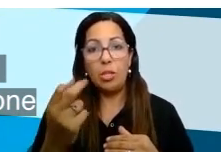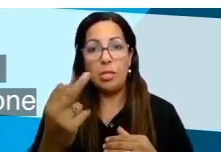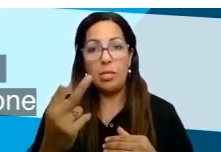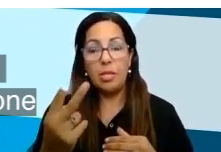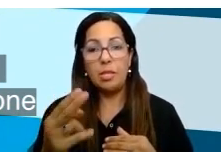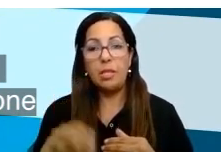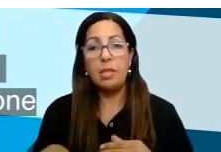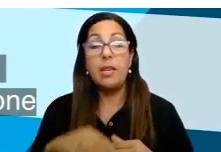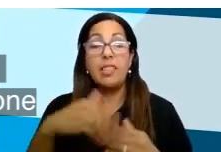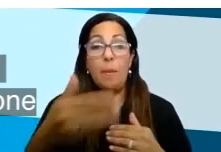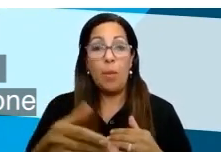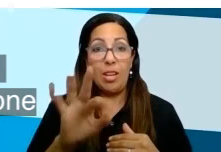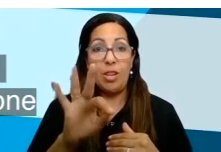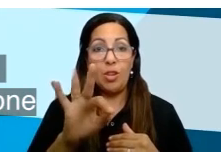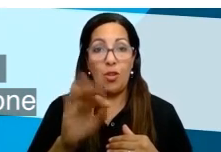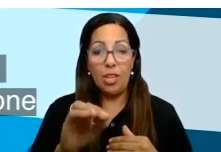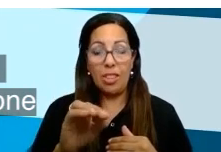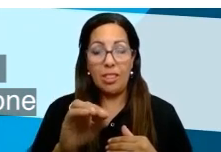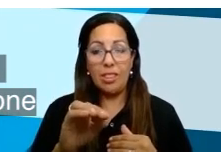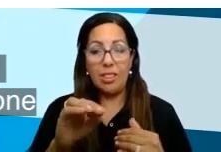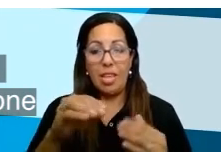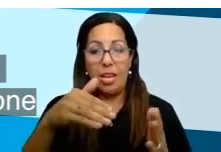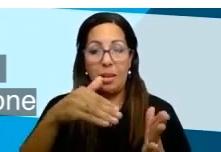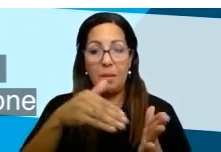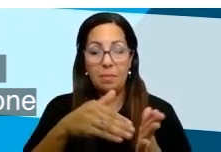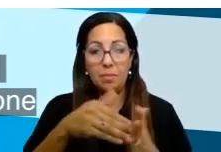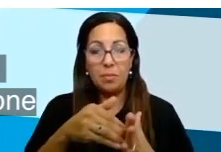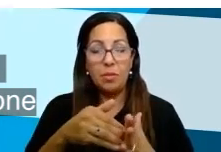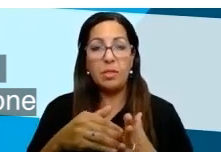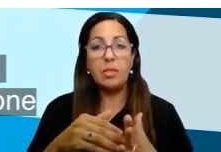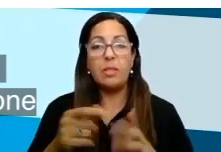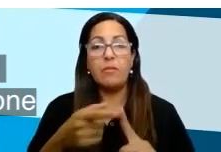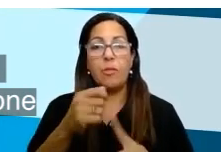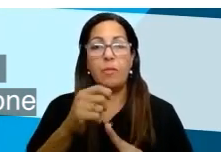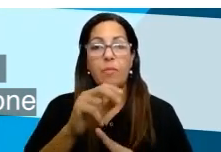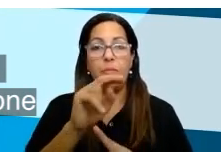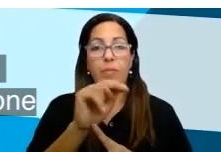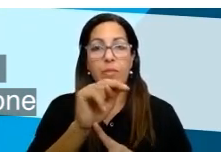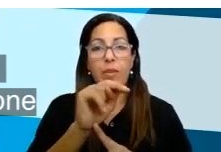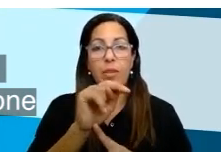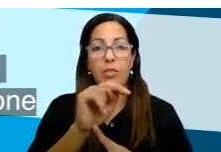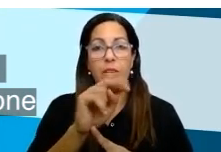92.6 del NDRC, la competencia nacional de National Resiliency